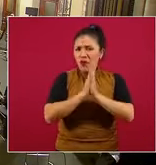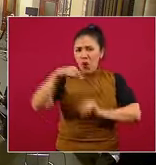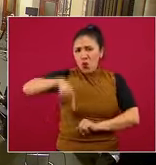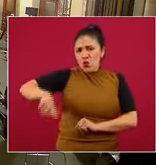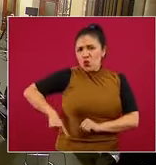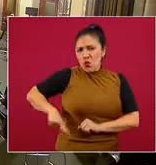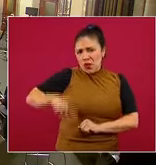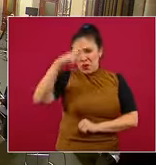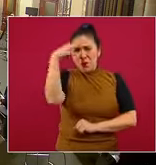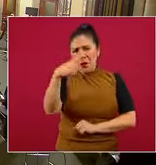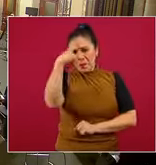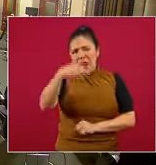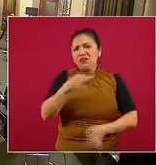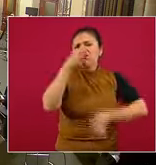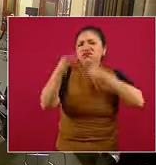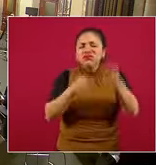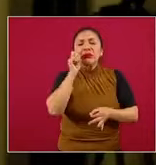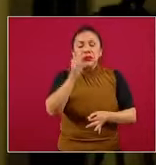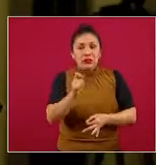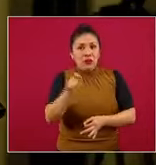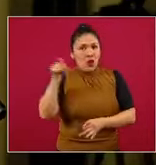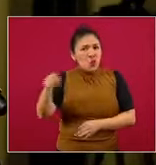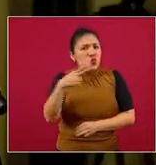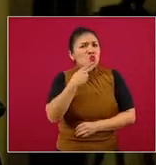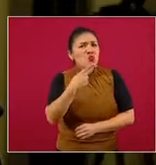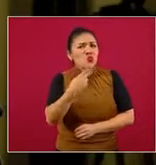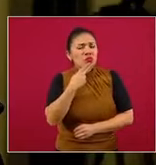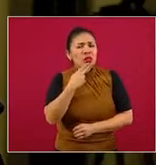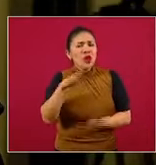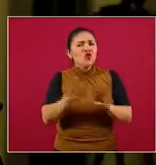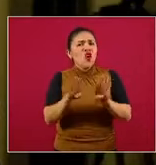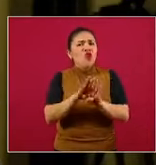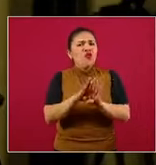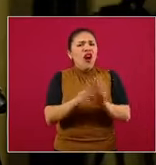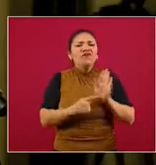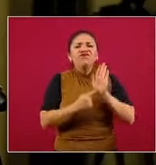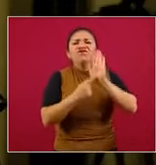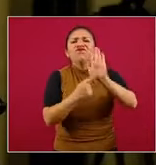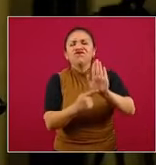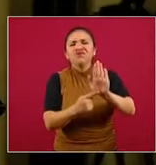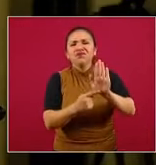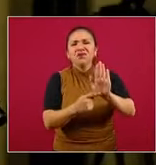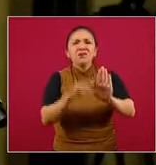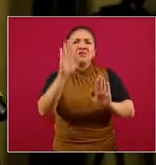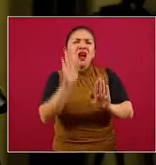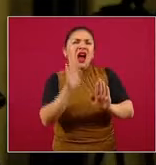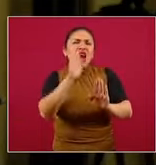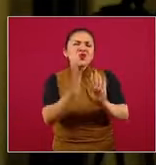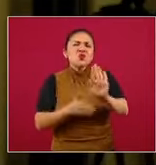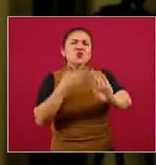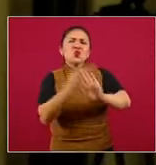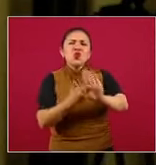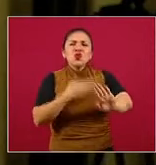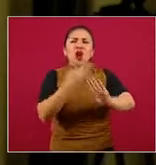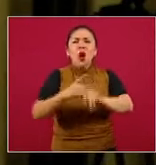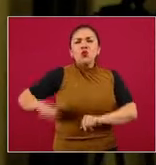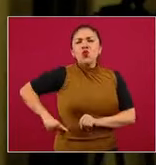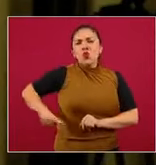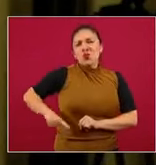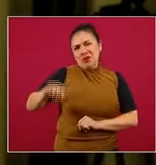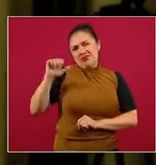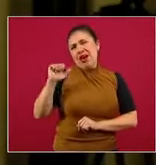tipo de mensajes que manda, bueno, han sido utilizadas como arma arrojadiza por algunos de los adversarios del gobierno